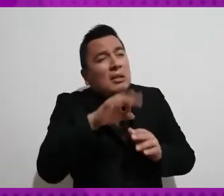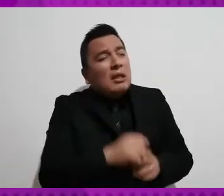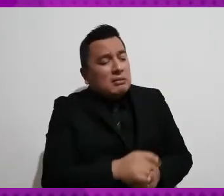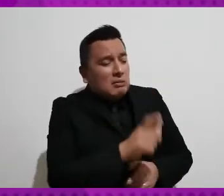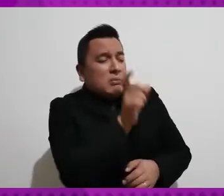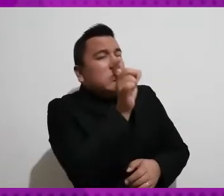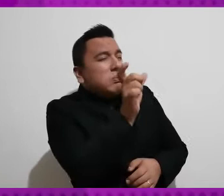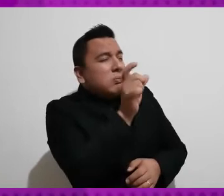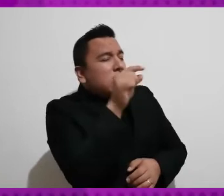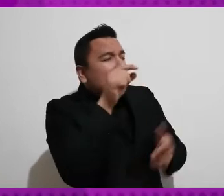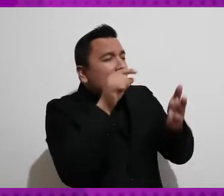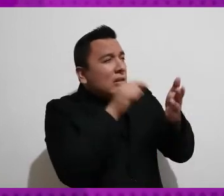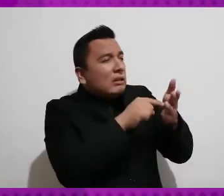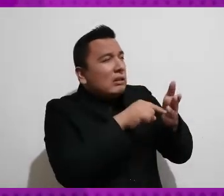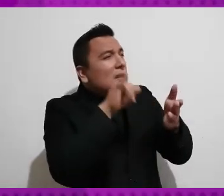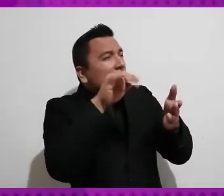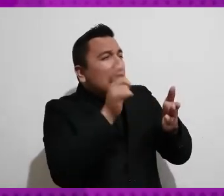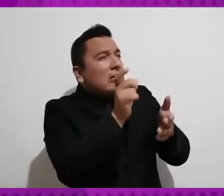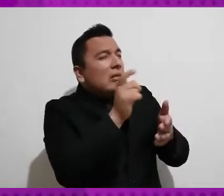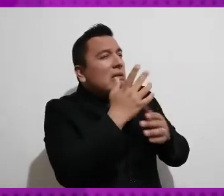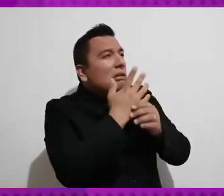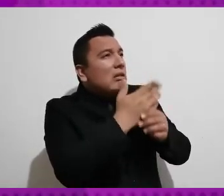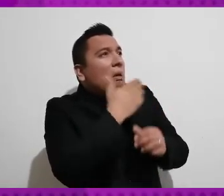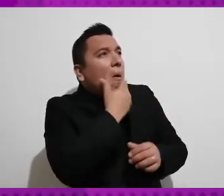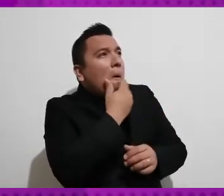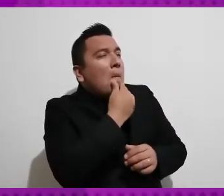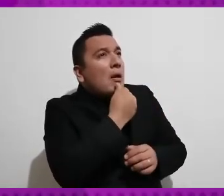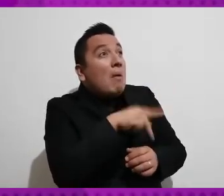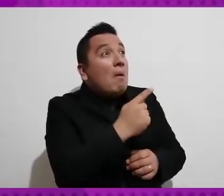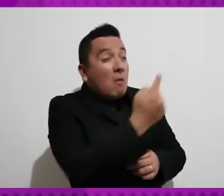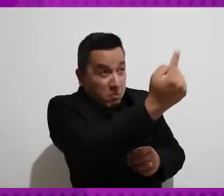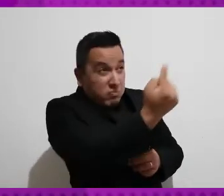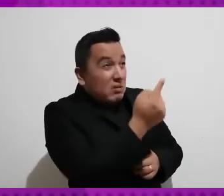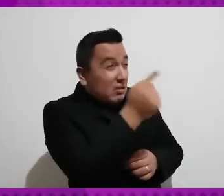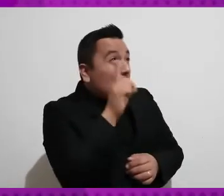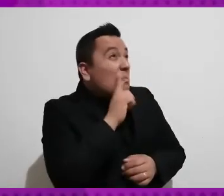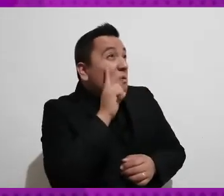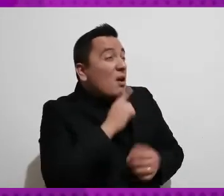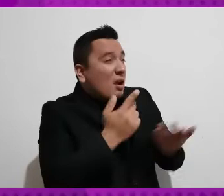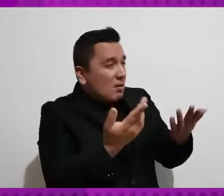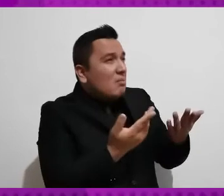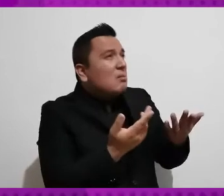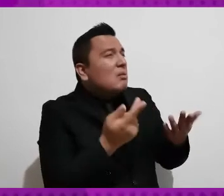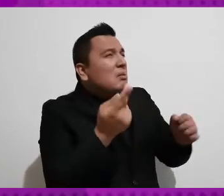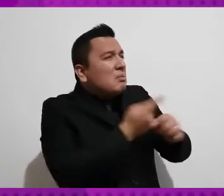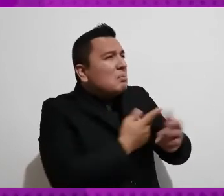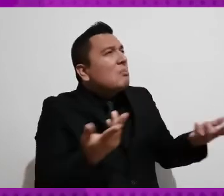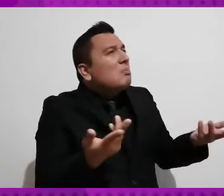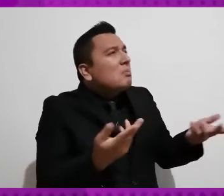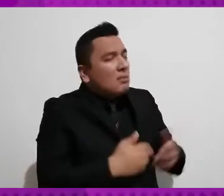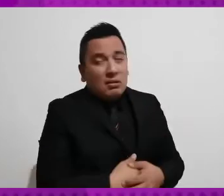dice hombre o dice mujer y no coincide con la persona que yo estoy viendo, la persona que se